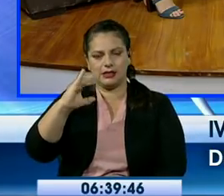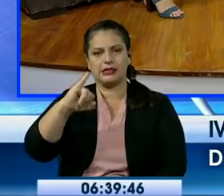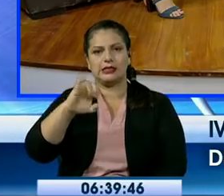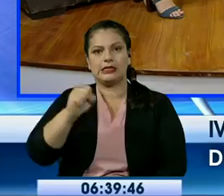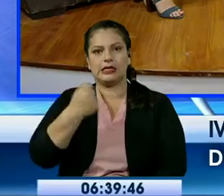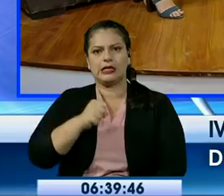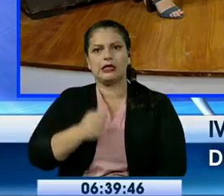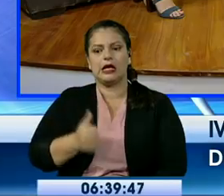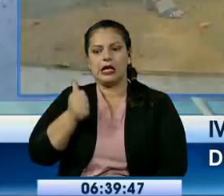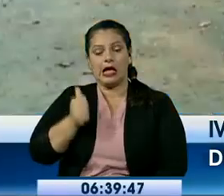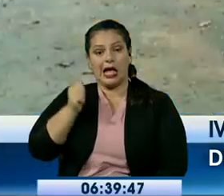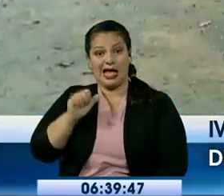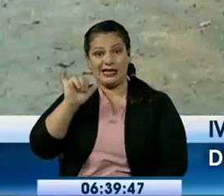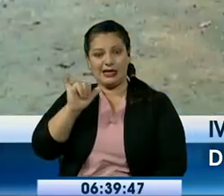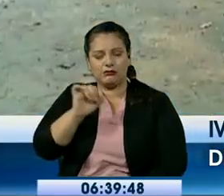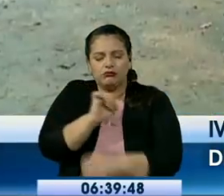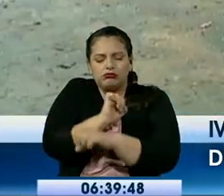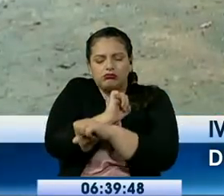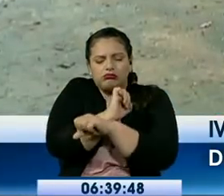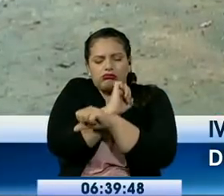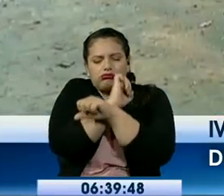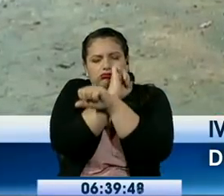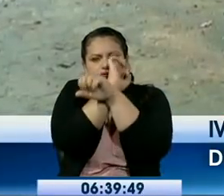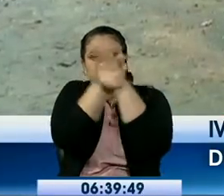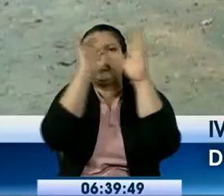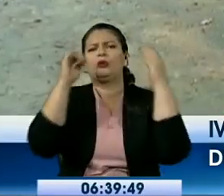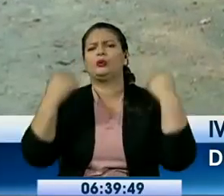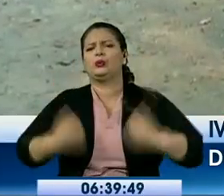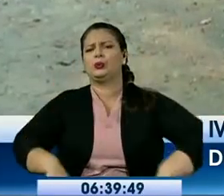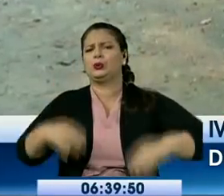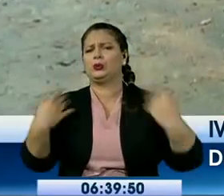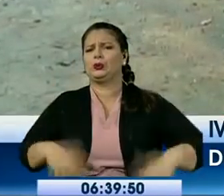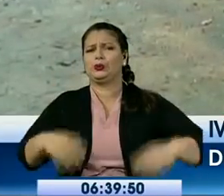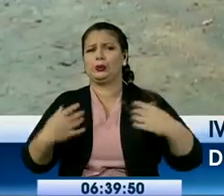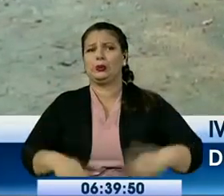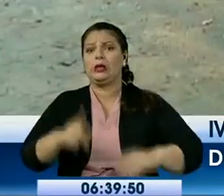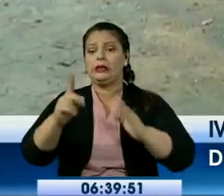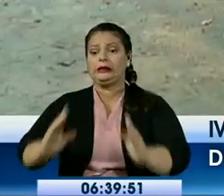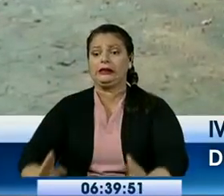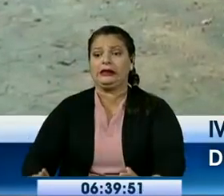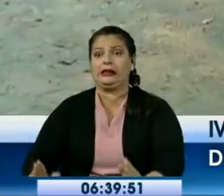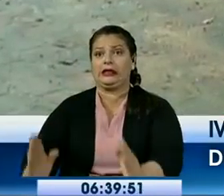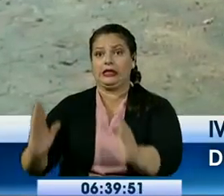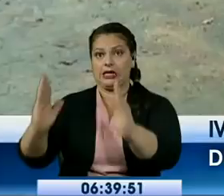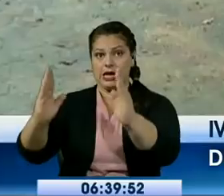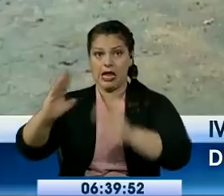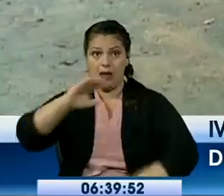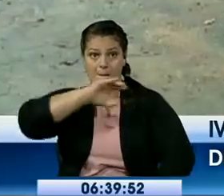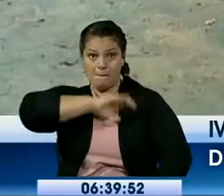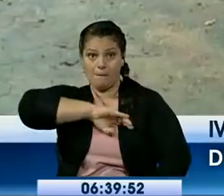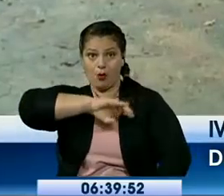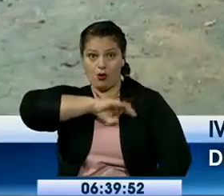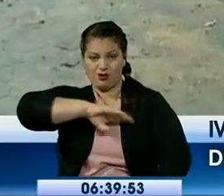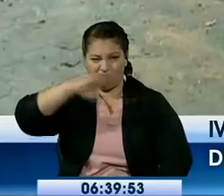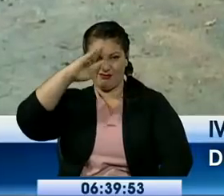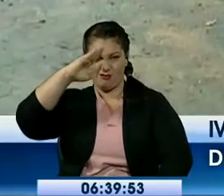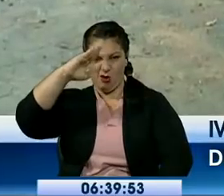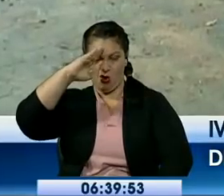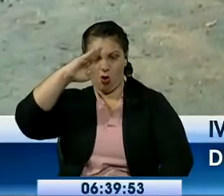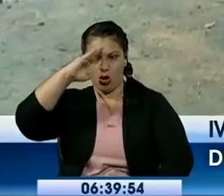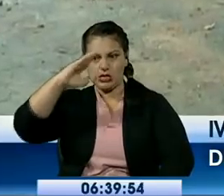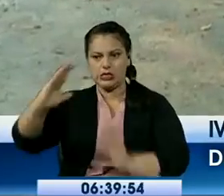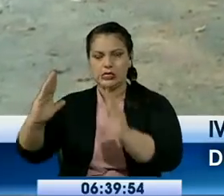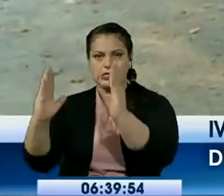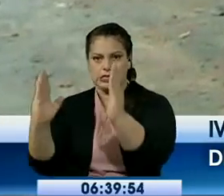este atentado terrorista, así calificado por las autoridades. Nosotros estamos ya en la parte exterior de lo que es el